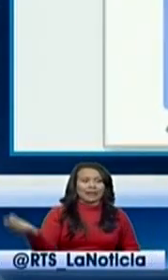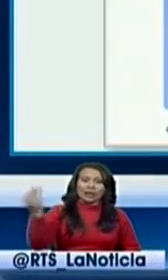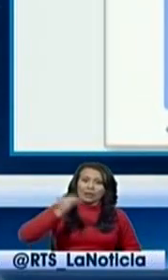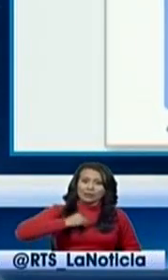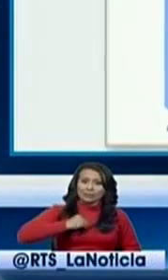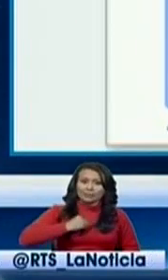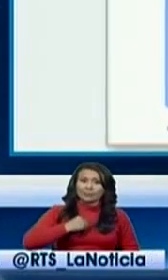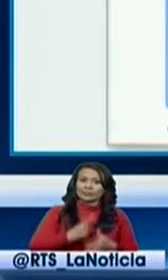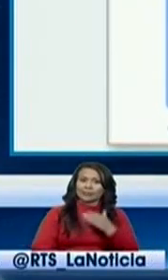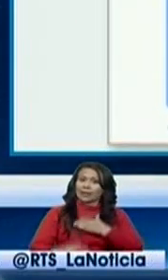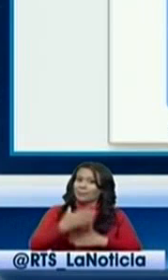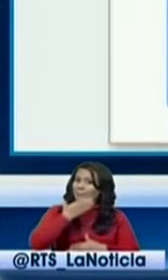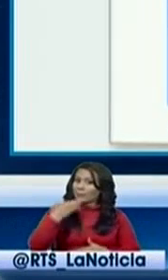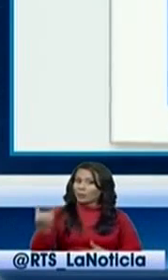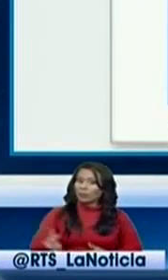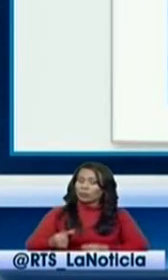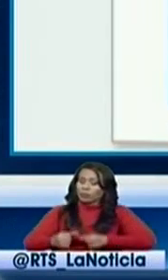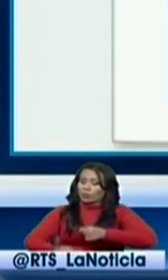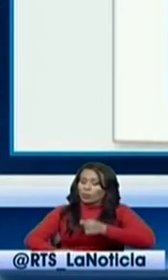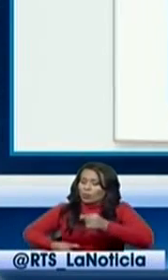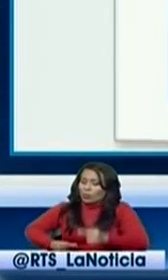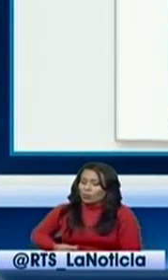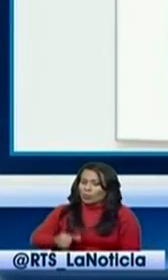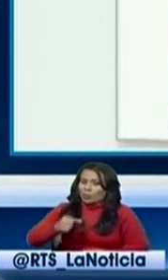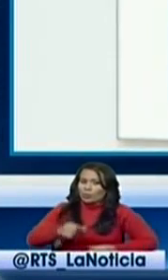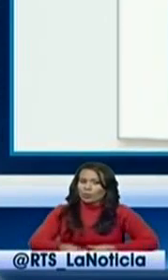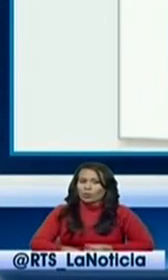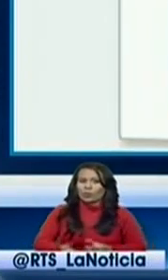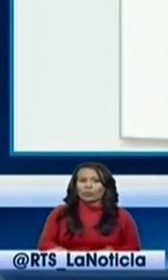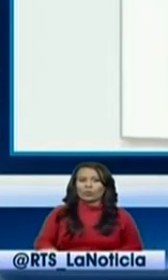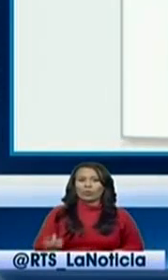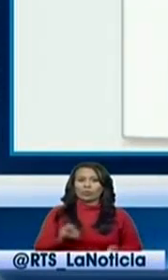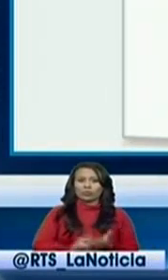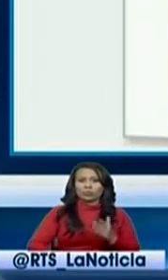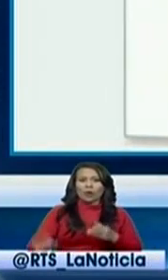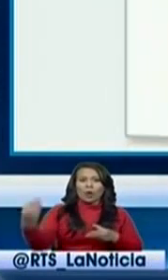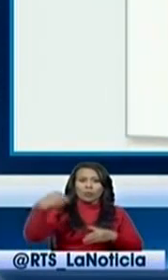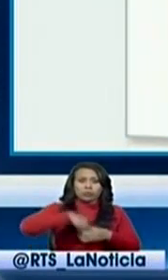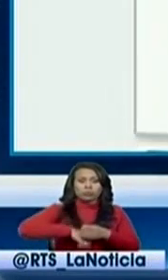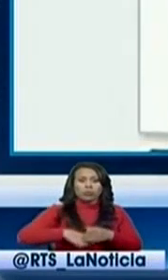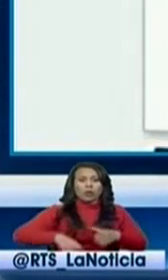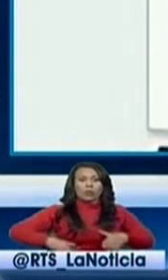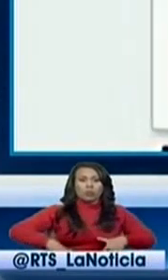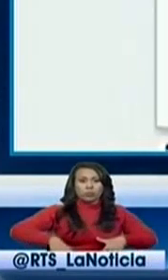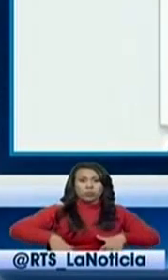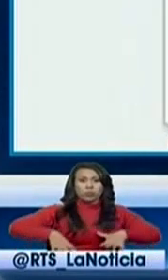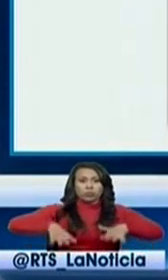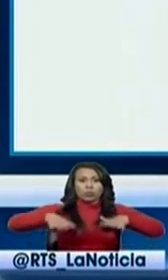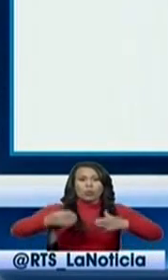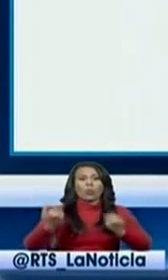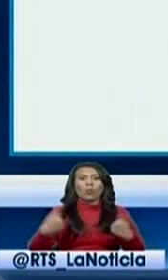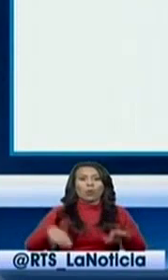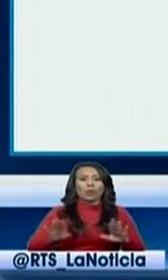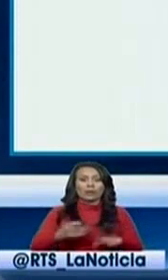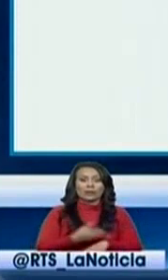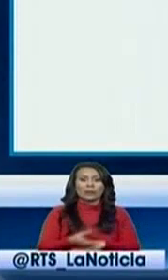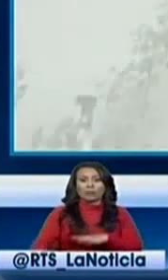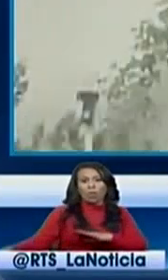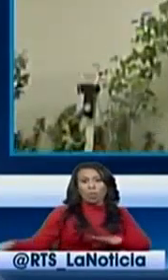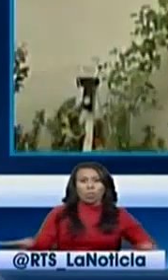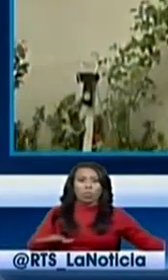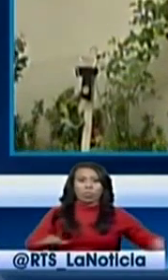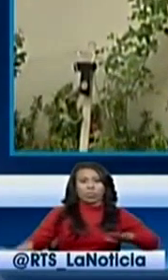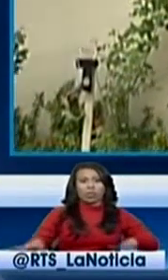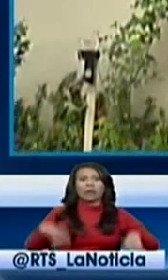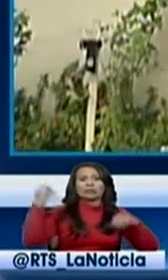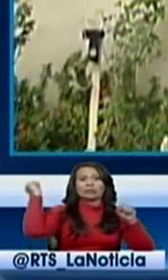que es mejor que se vayan presentando de a poco y no que vayan guardando energía para que de un momento a otro se podría presentar un